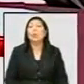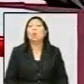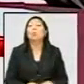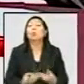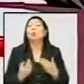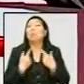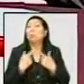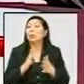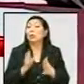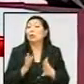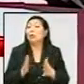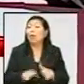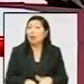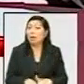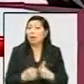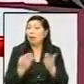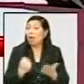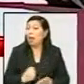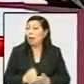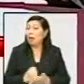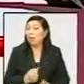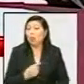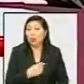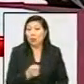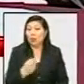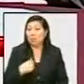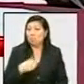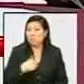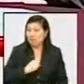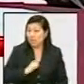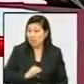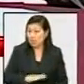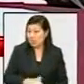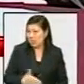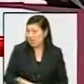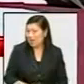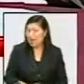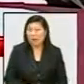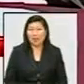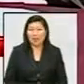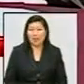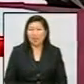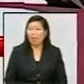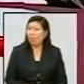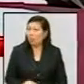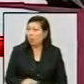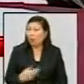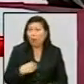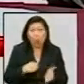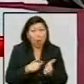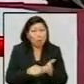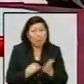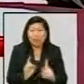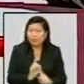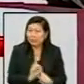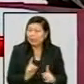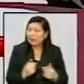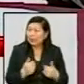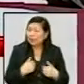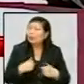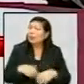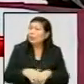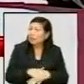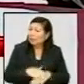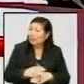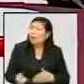hayan perdido la cobertura de atención. Una de ellas es mi niña, mi hija, ¿no? Y que entonces no van a ser operados. Tenemos que hacer